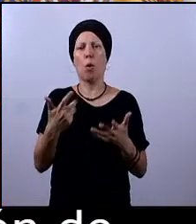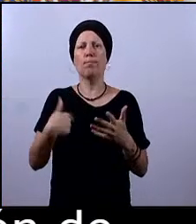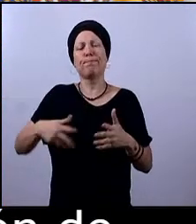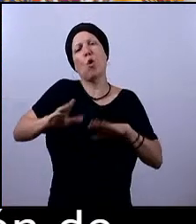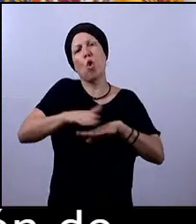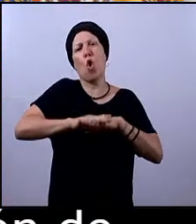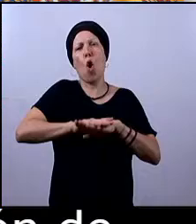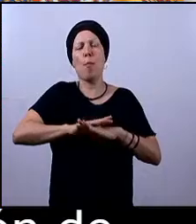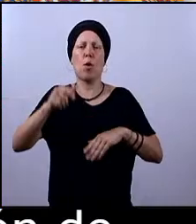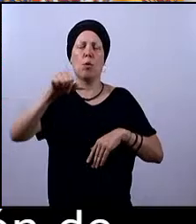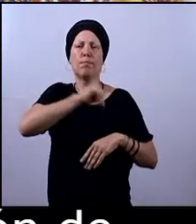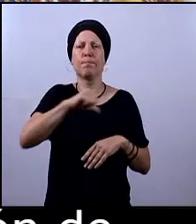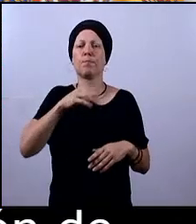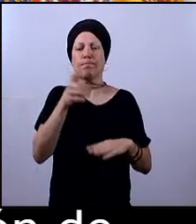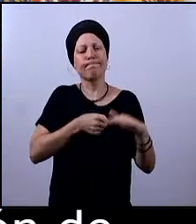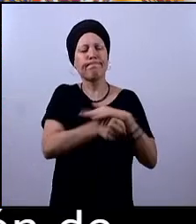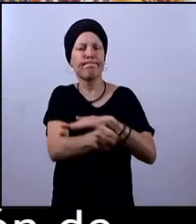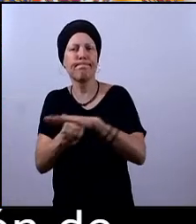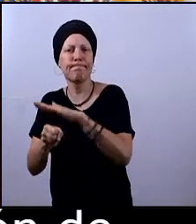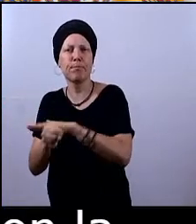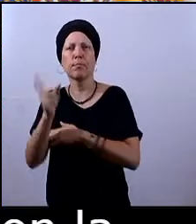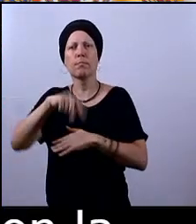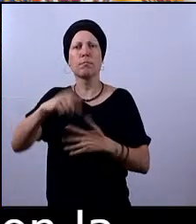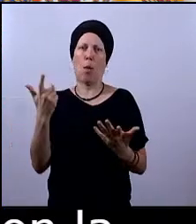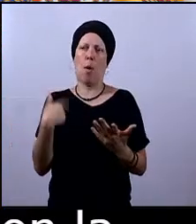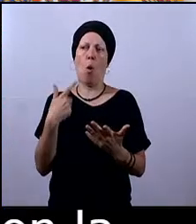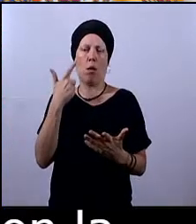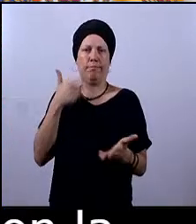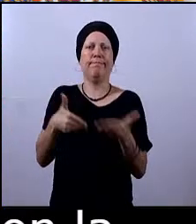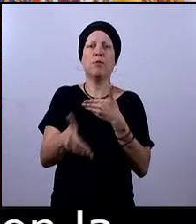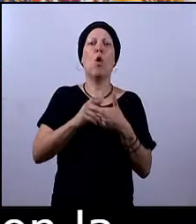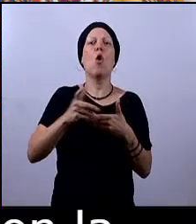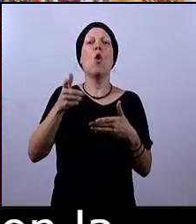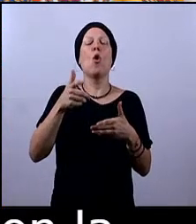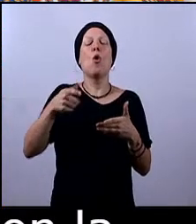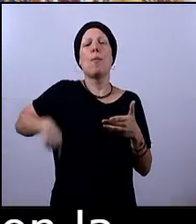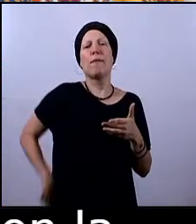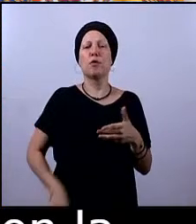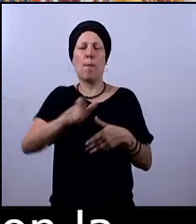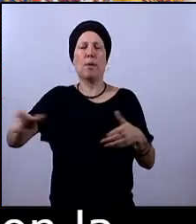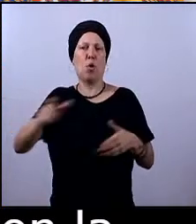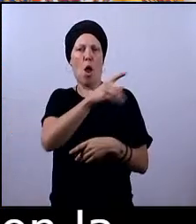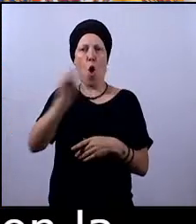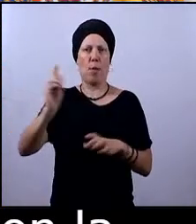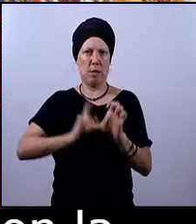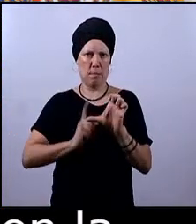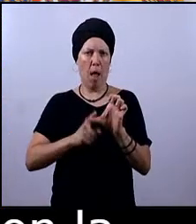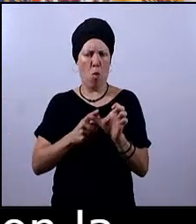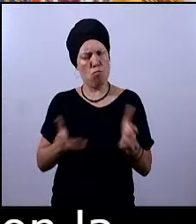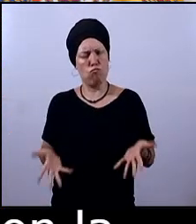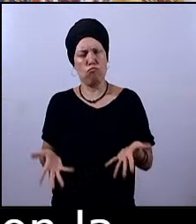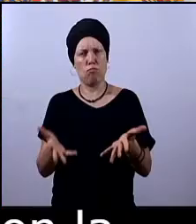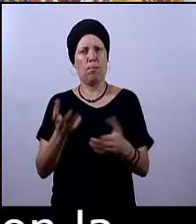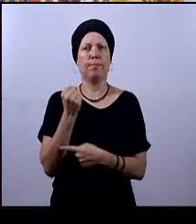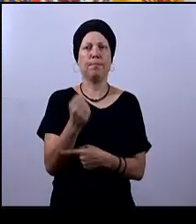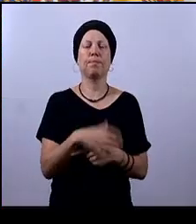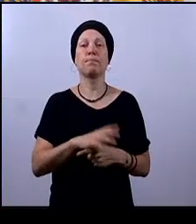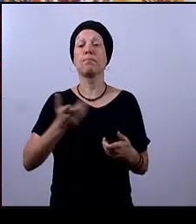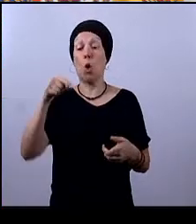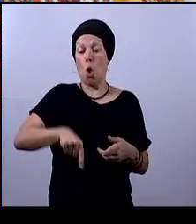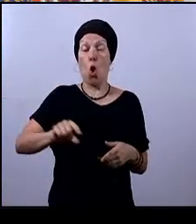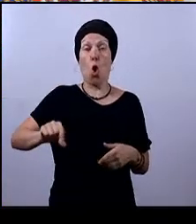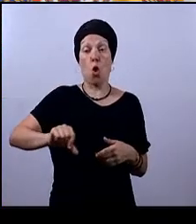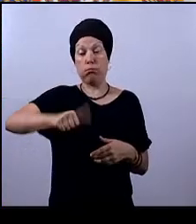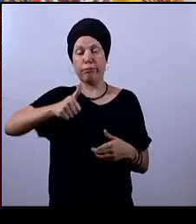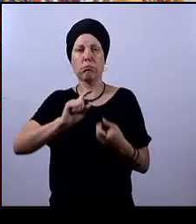Autonómico con la inserción laboral y ponen el acento en el futuro profesional de los jóvenes extremeños. Tras las modificaciones aprobadas hoy,